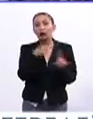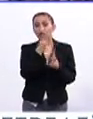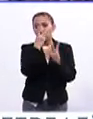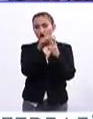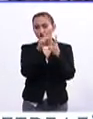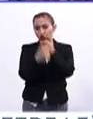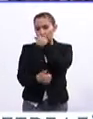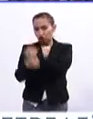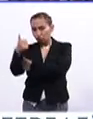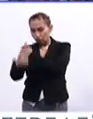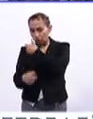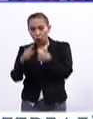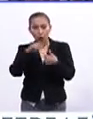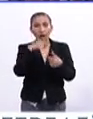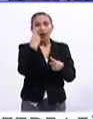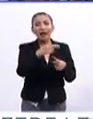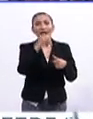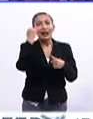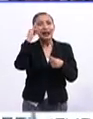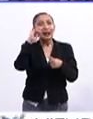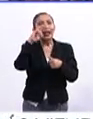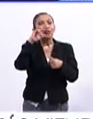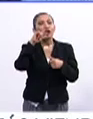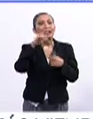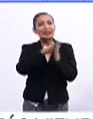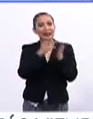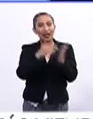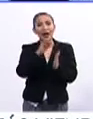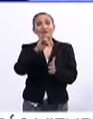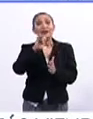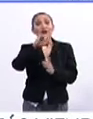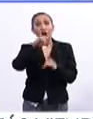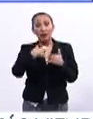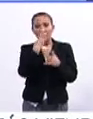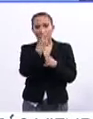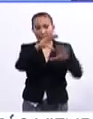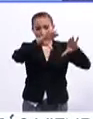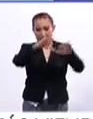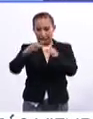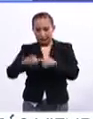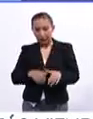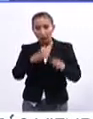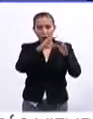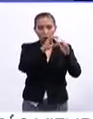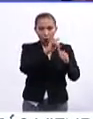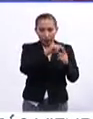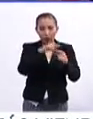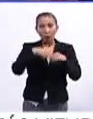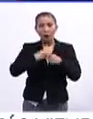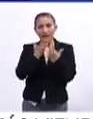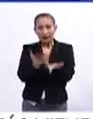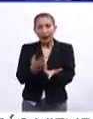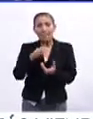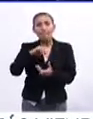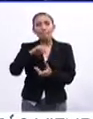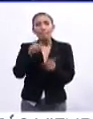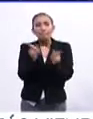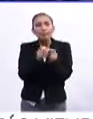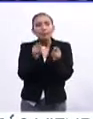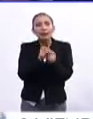dos concursos. Uno que se llama Creadores Literarios FIL Joven, en 3 categorías: cuento, poesía y